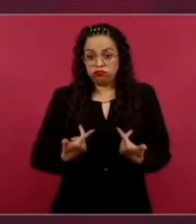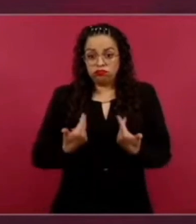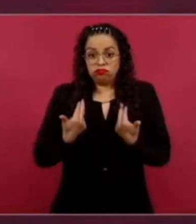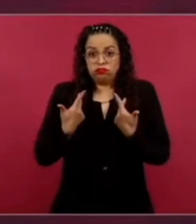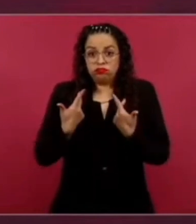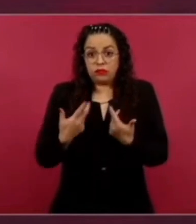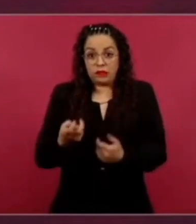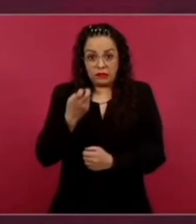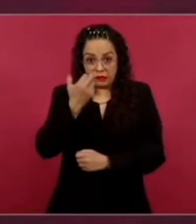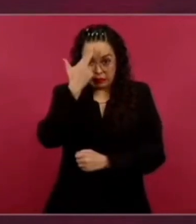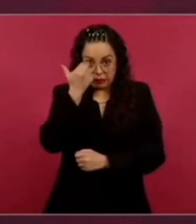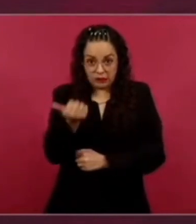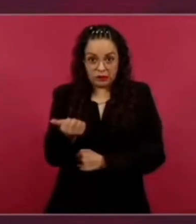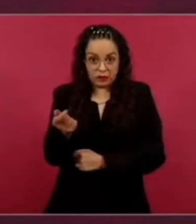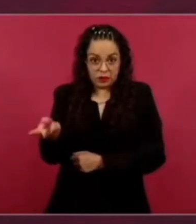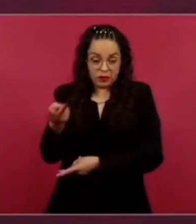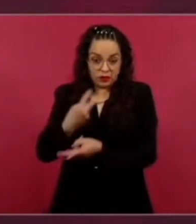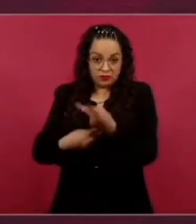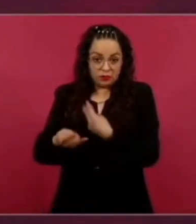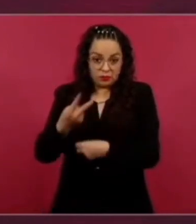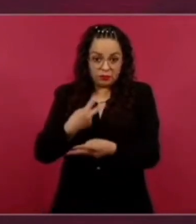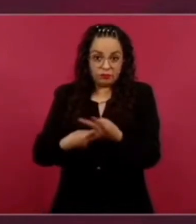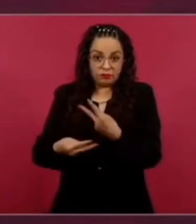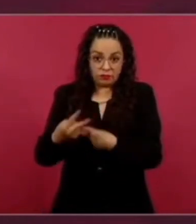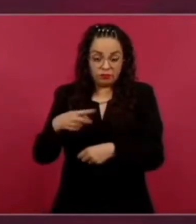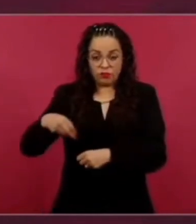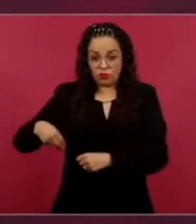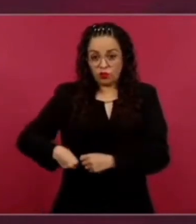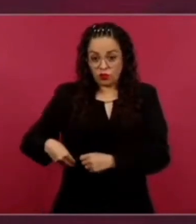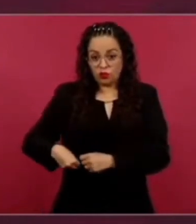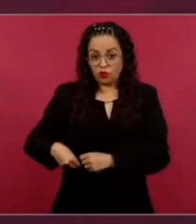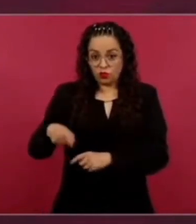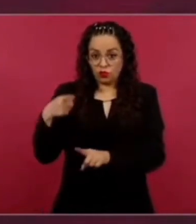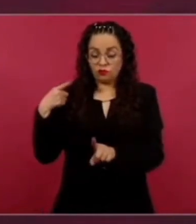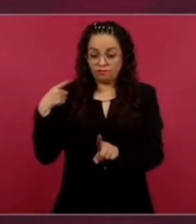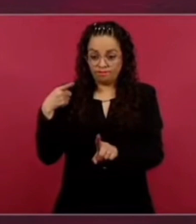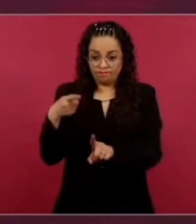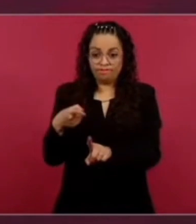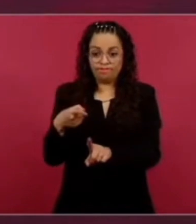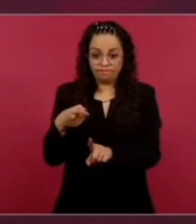causa, en buena medida,